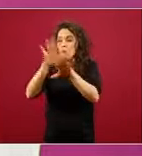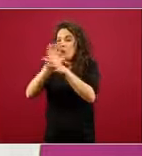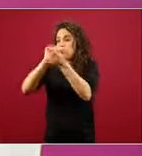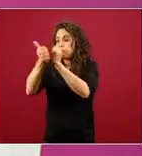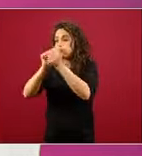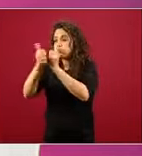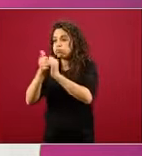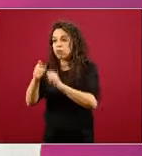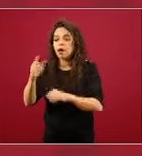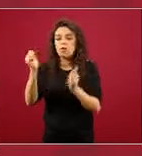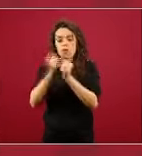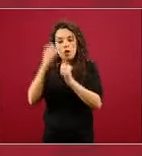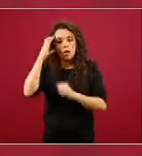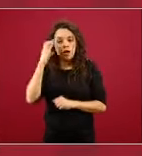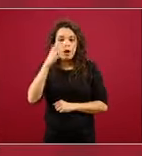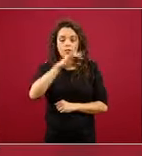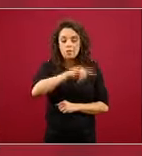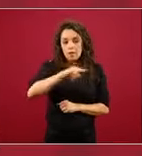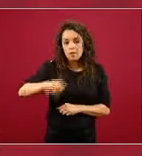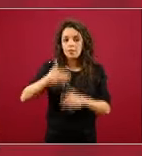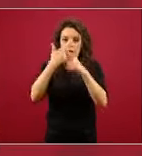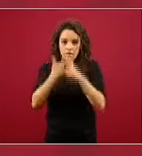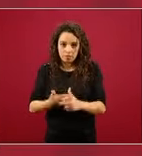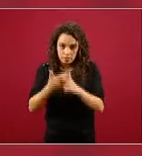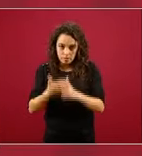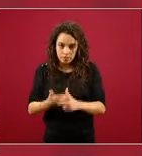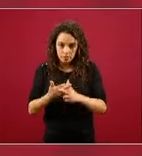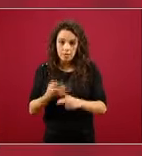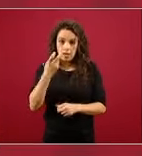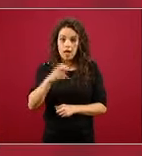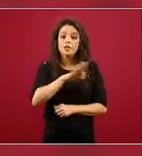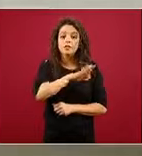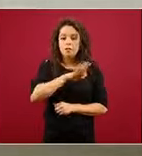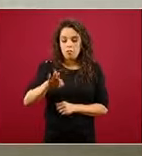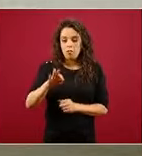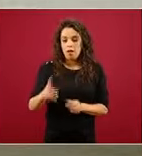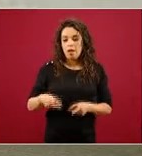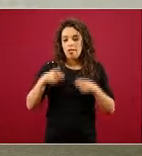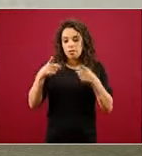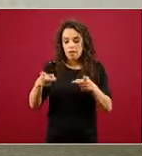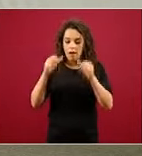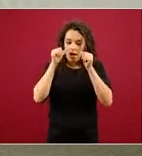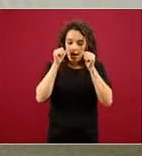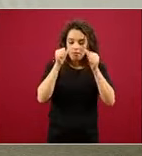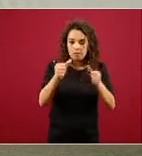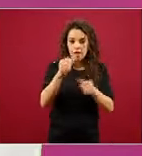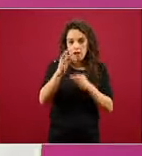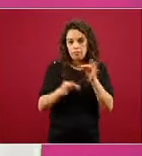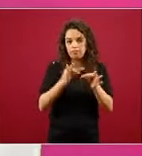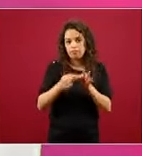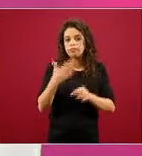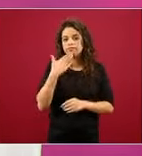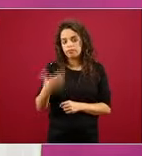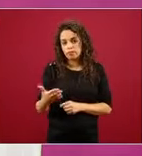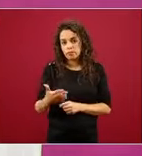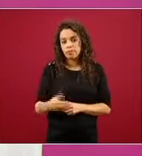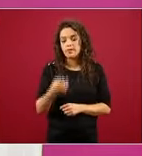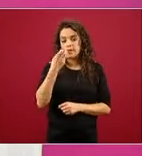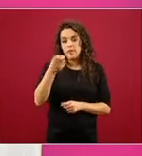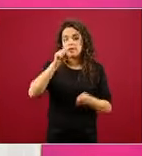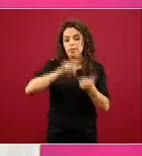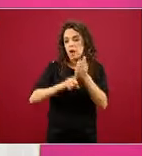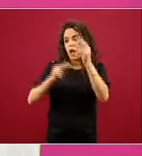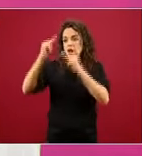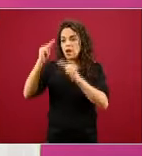tenerlas disponibles y estar siempre generando una nivelación de este nivel de seguridad. Esa es una de las